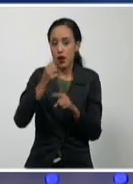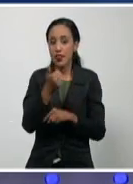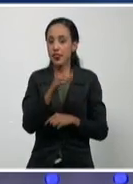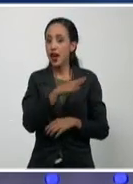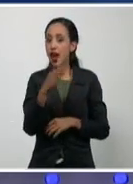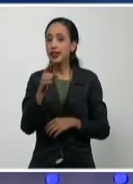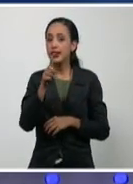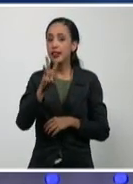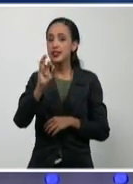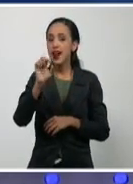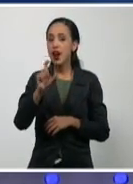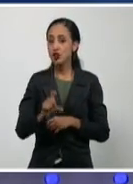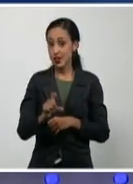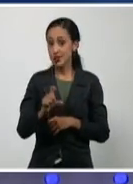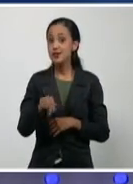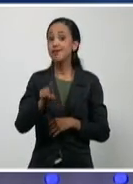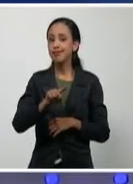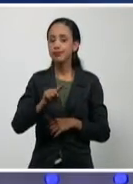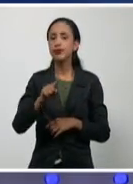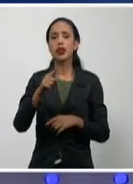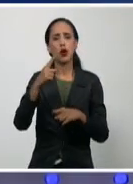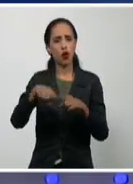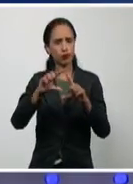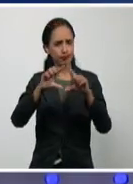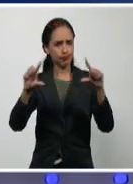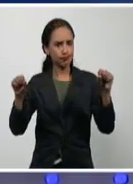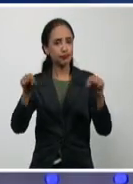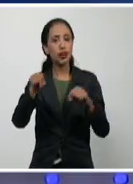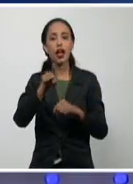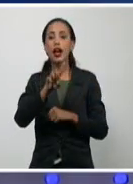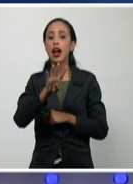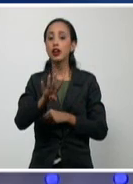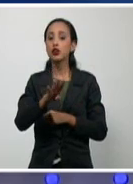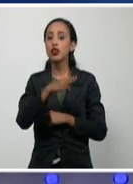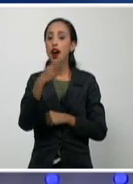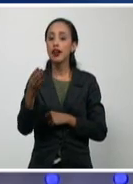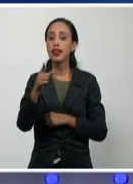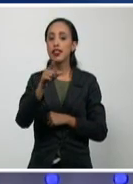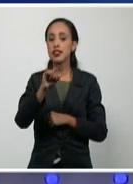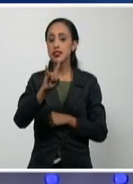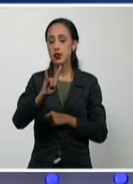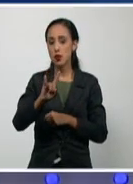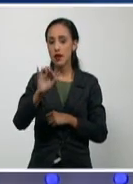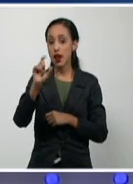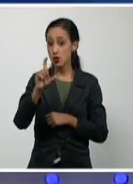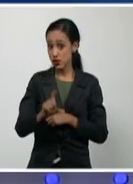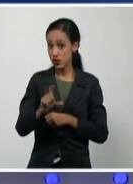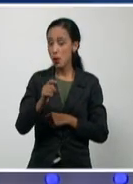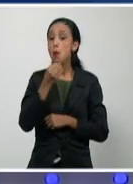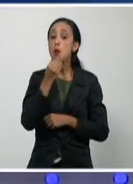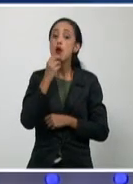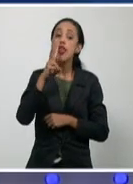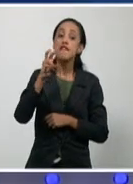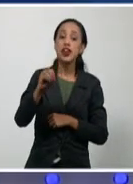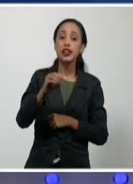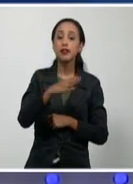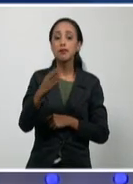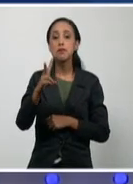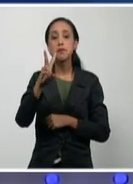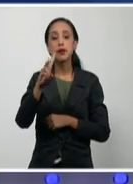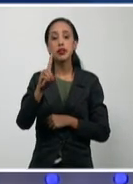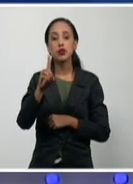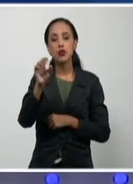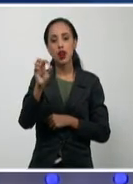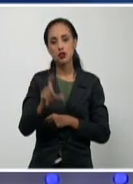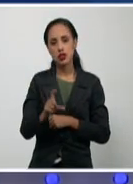13 grados Celsius. En el resto del país estarán entre 14 y 19 grados, llegará a 20, 21 grados Celsius en